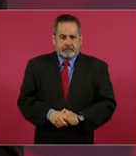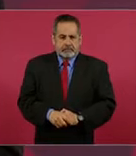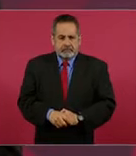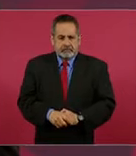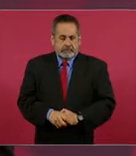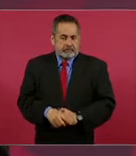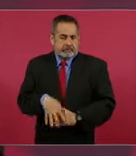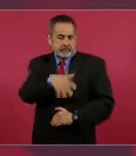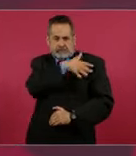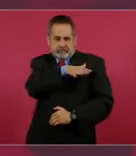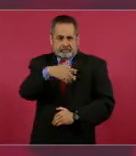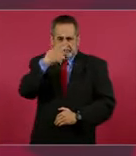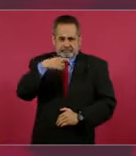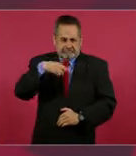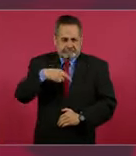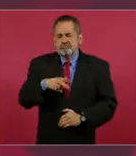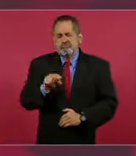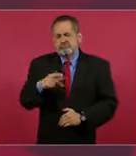General Cárdenas, no.